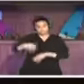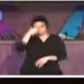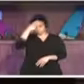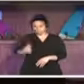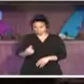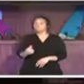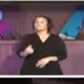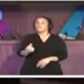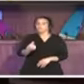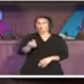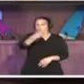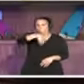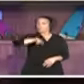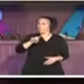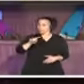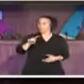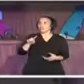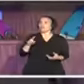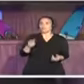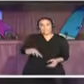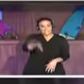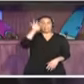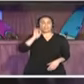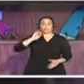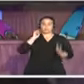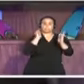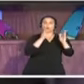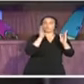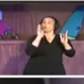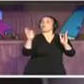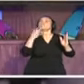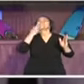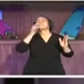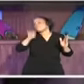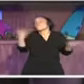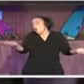ustedes decidirán la pena que